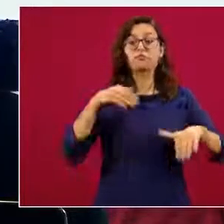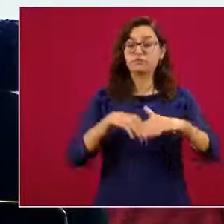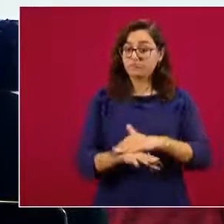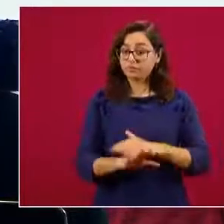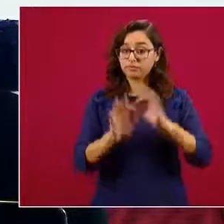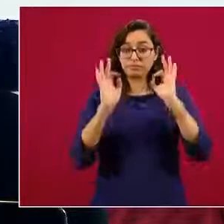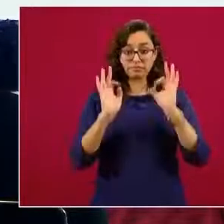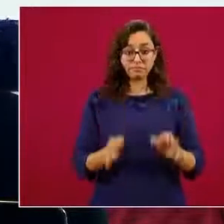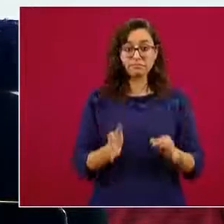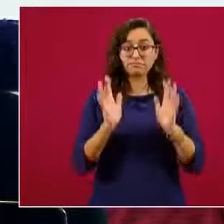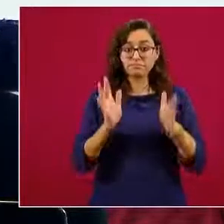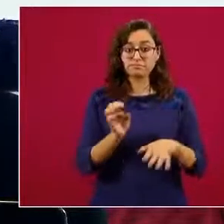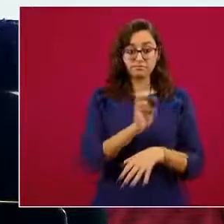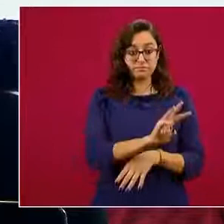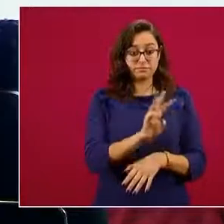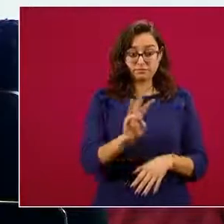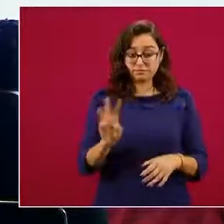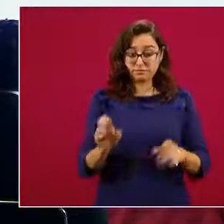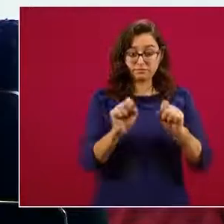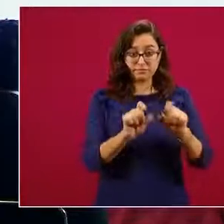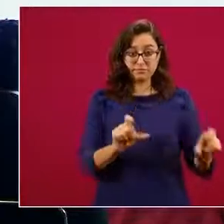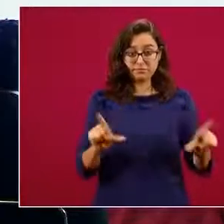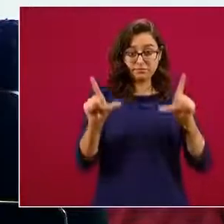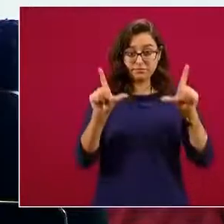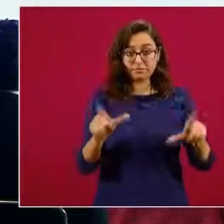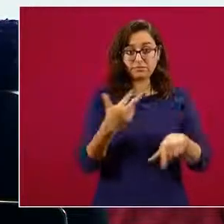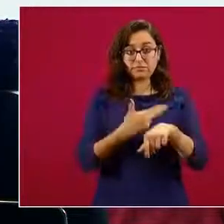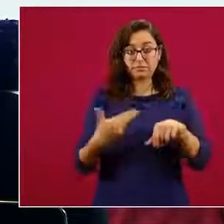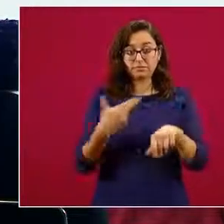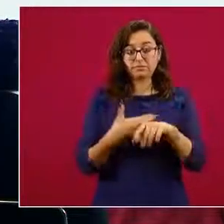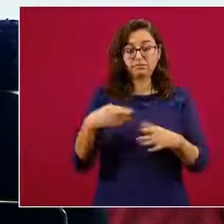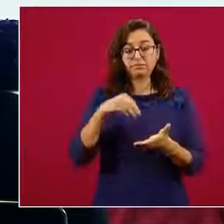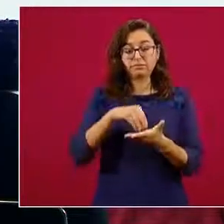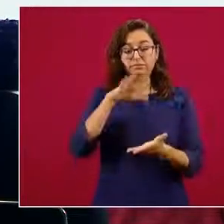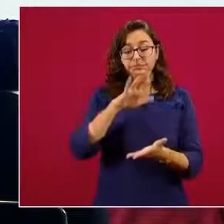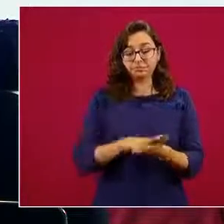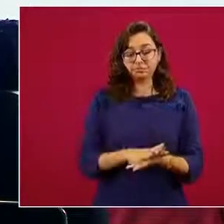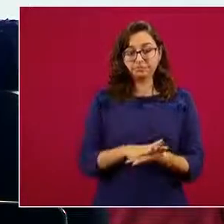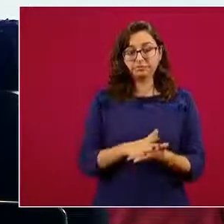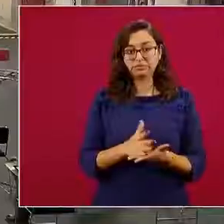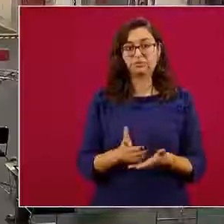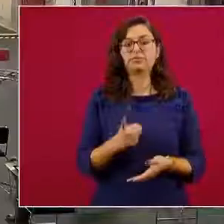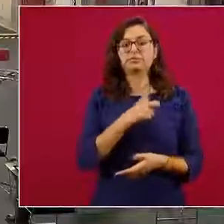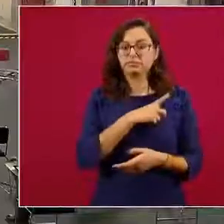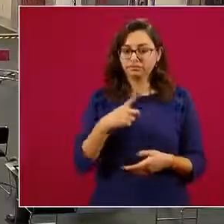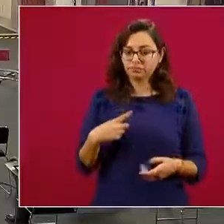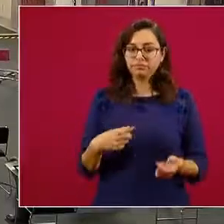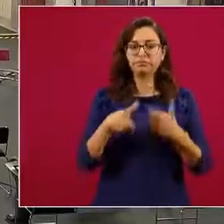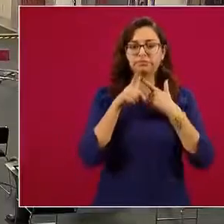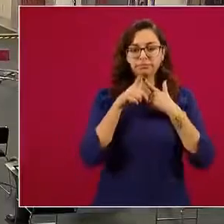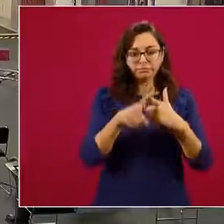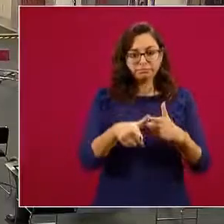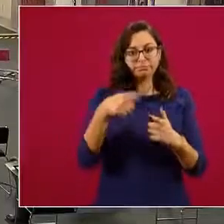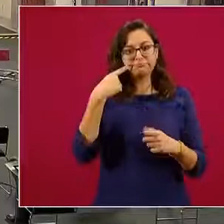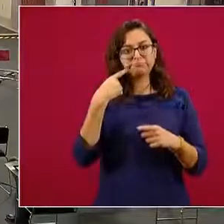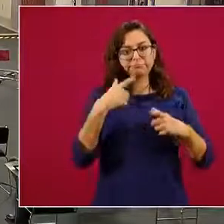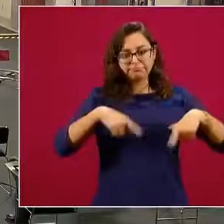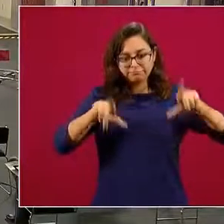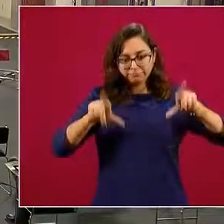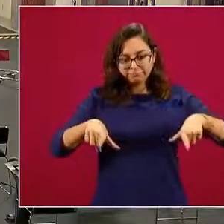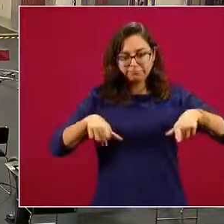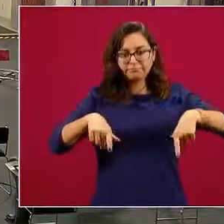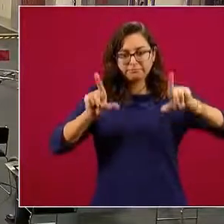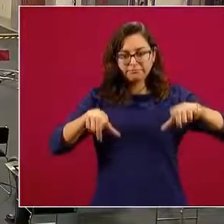la plataforma, digamos, de organización de citas, que no dejen de visitarla, porque constantemente estamos